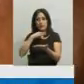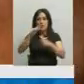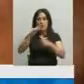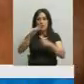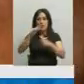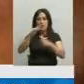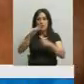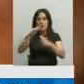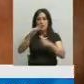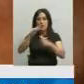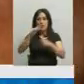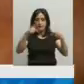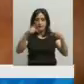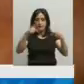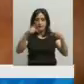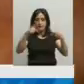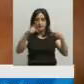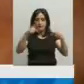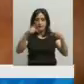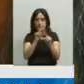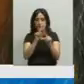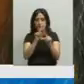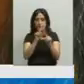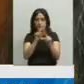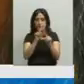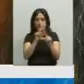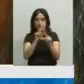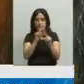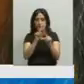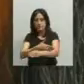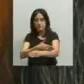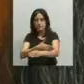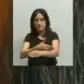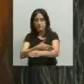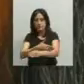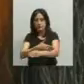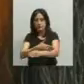de juez su trayectoria, ni mucho menos fue motivo de recusación.